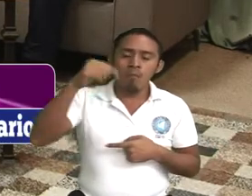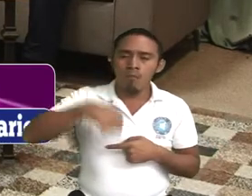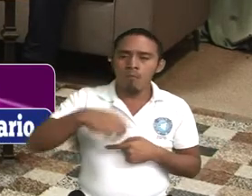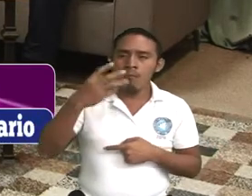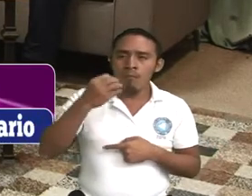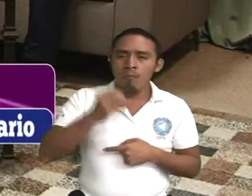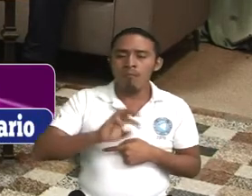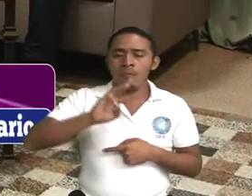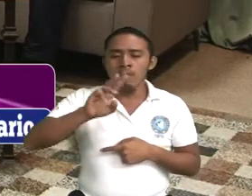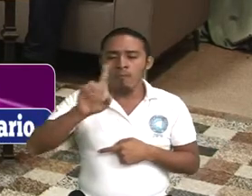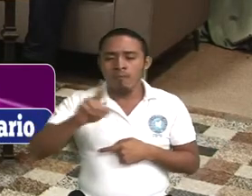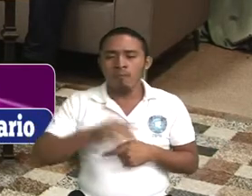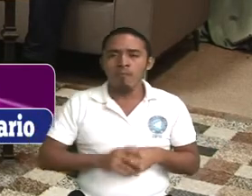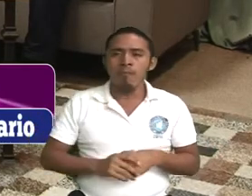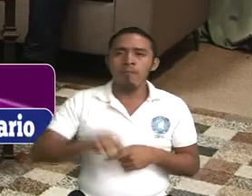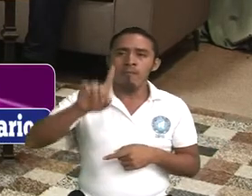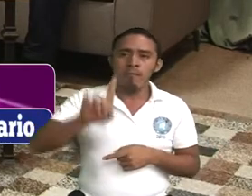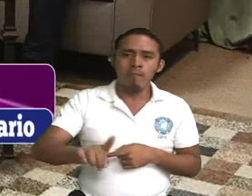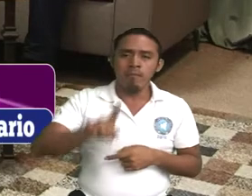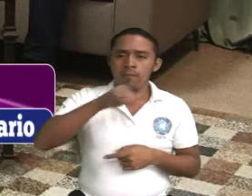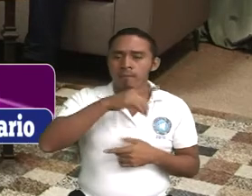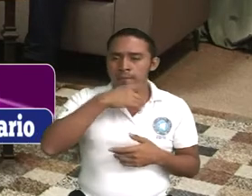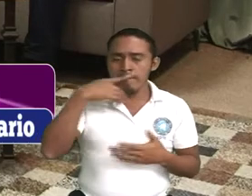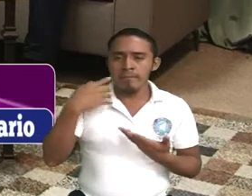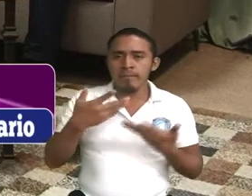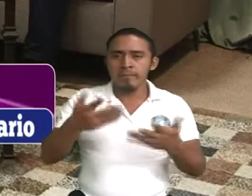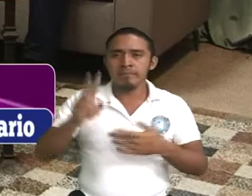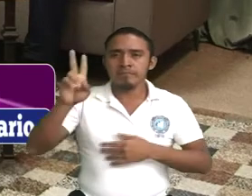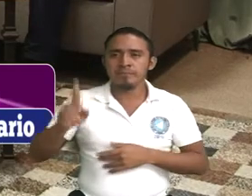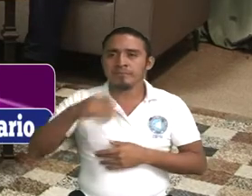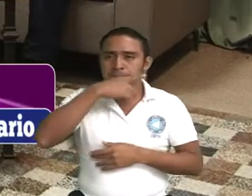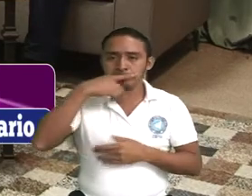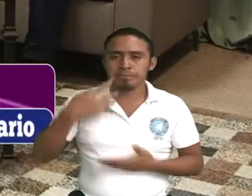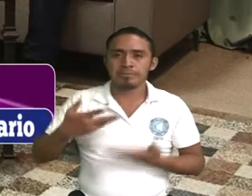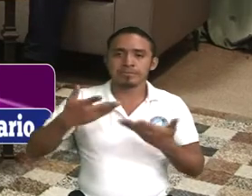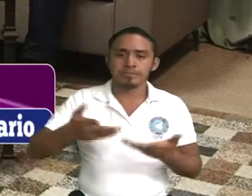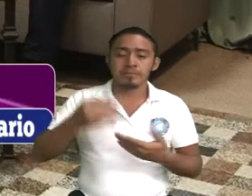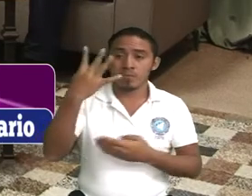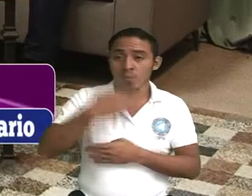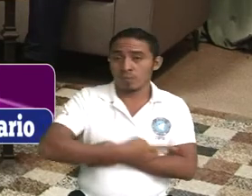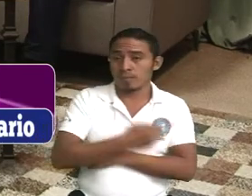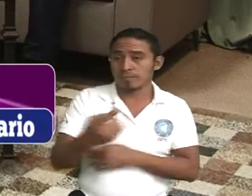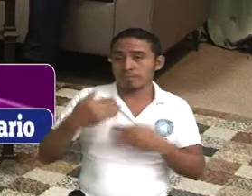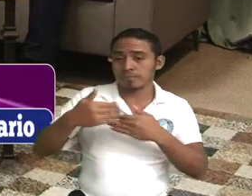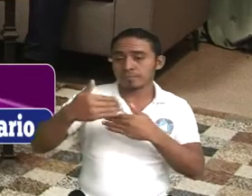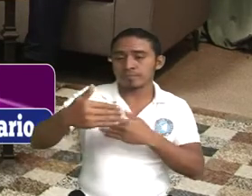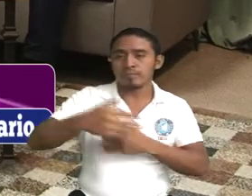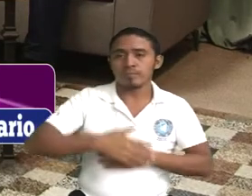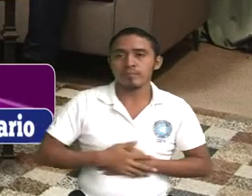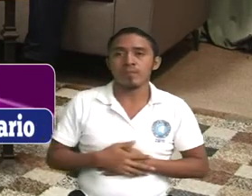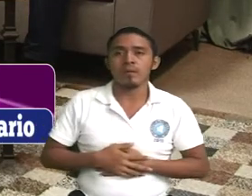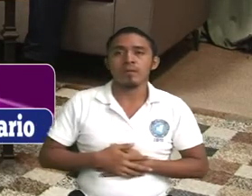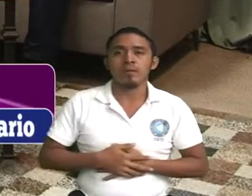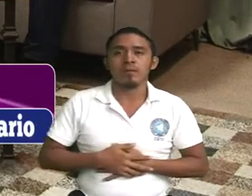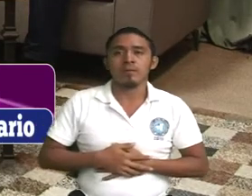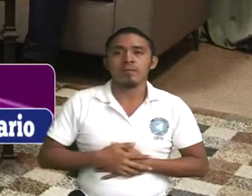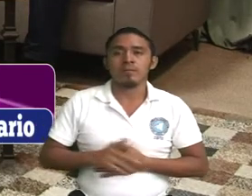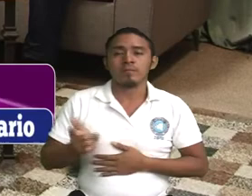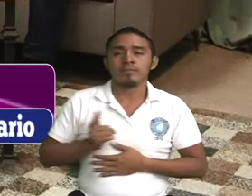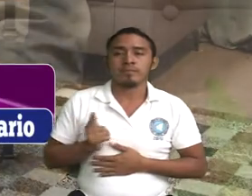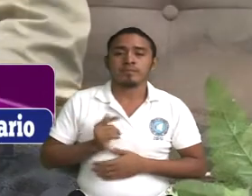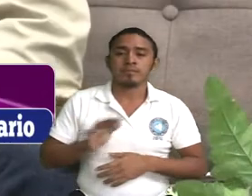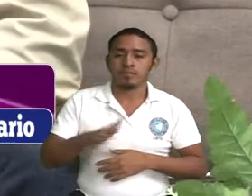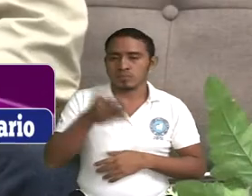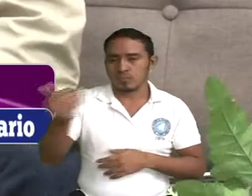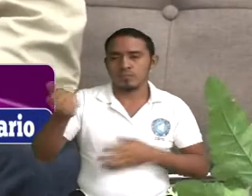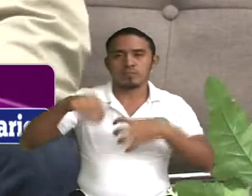el 31, el 1 y el 2 de junio. También tenemos una